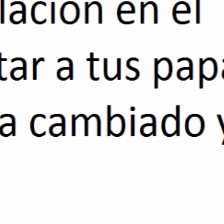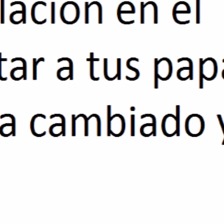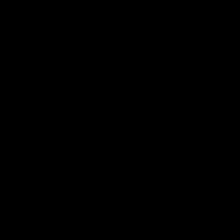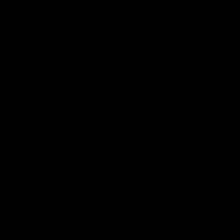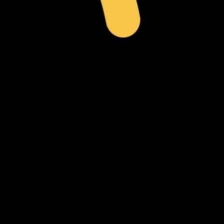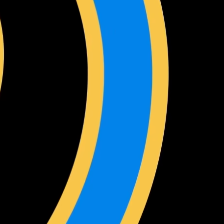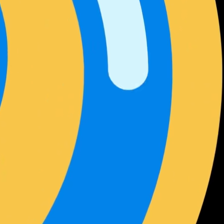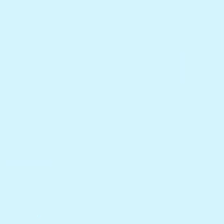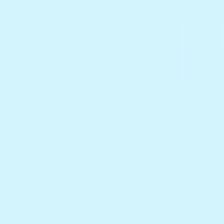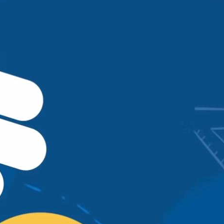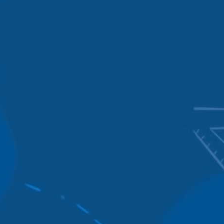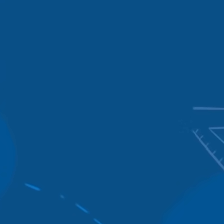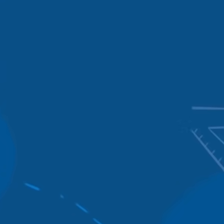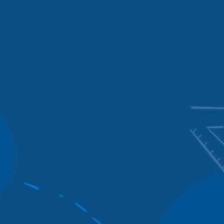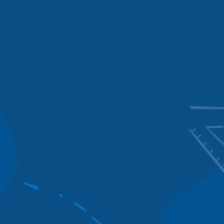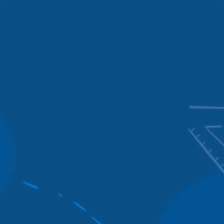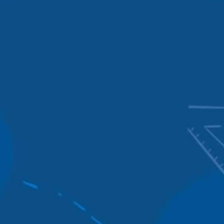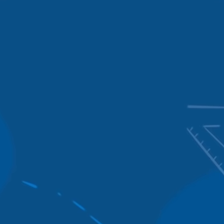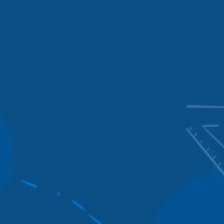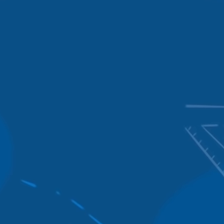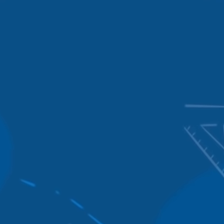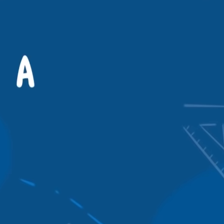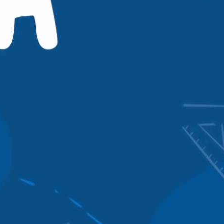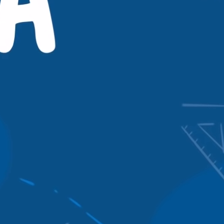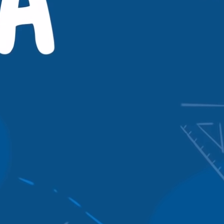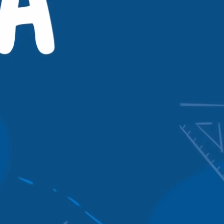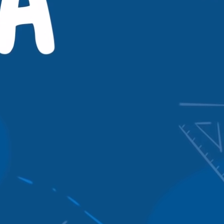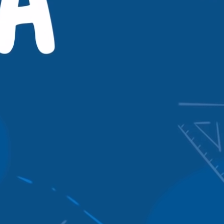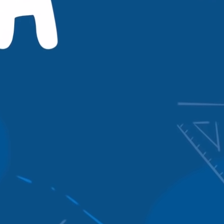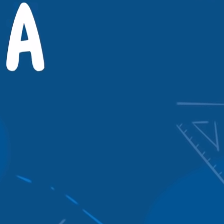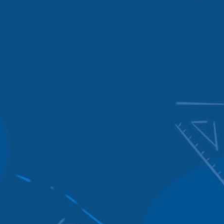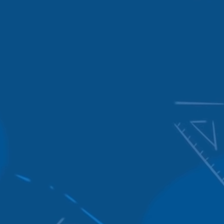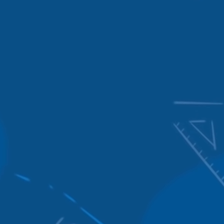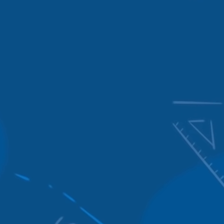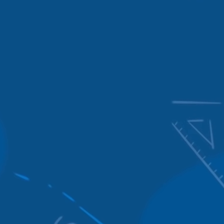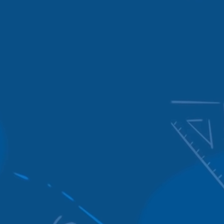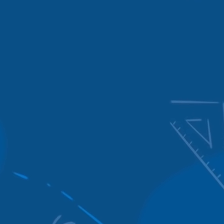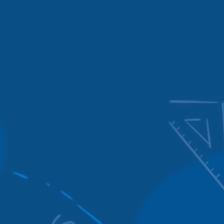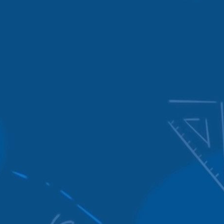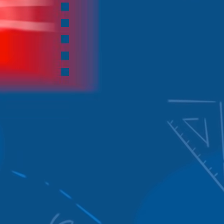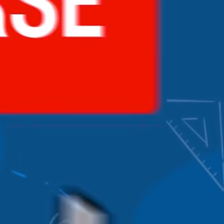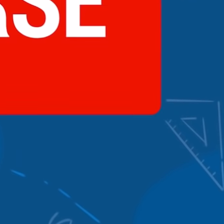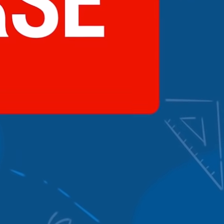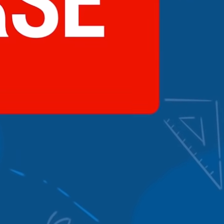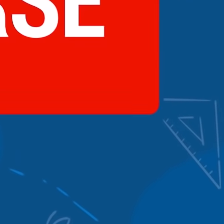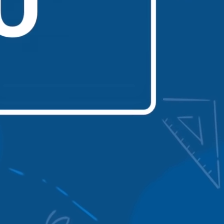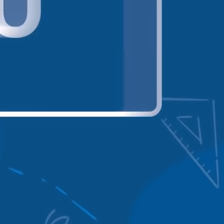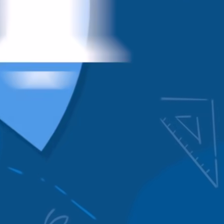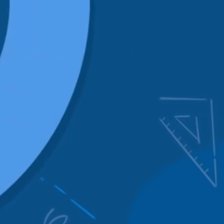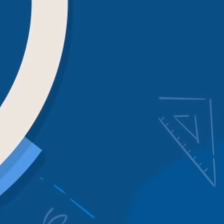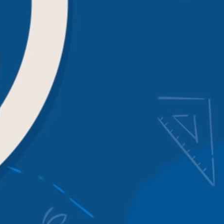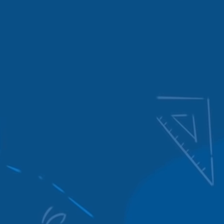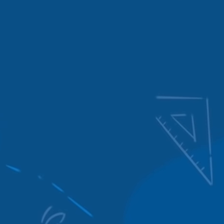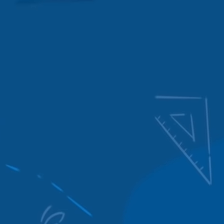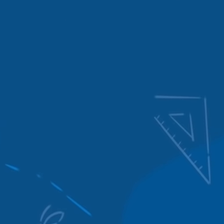años. Espero que este video te ayude un poco. Si conoces a alguien que le pueda ayudar este video, comparte, dale like y suscríbete. Saludos.